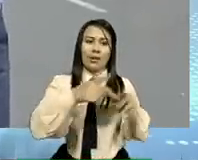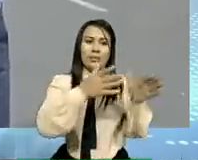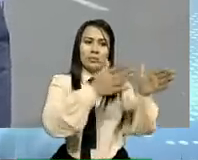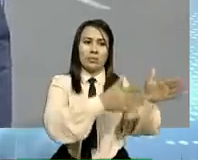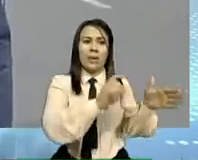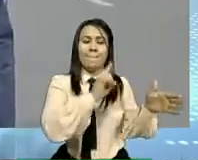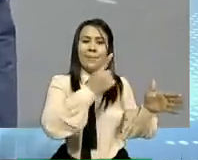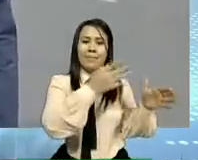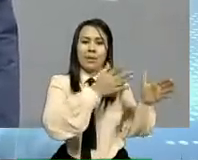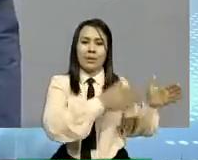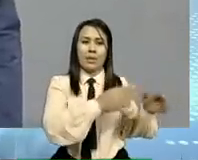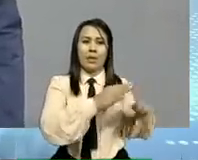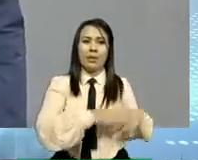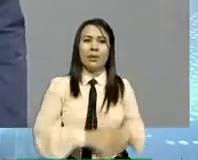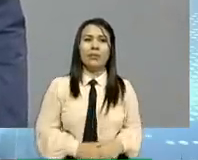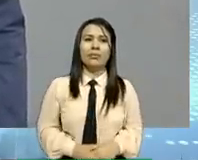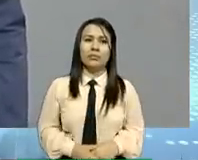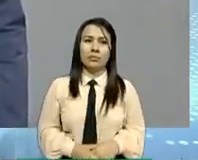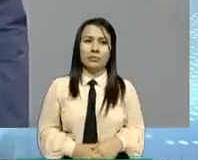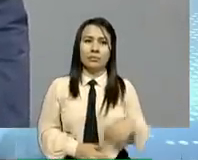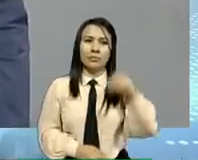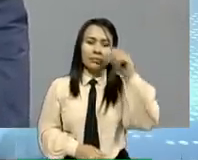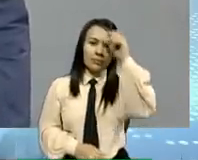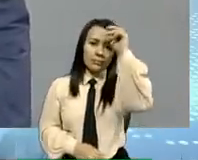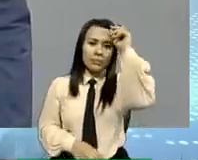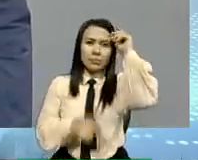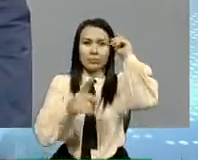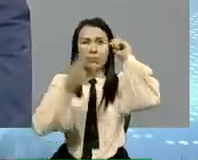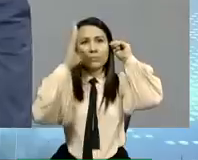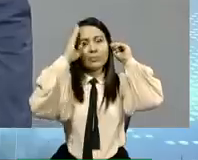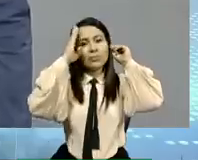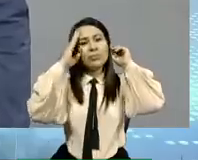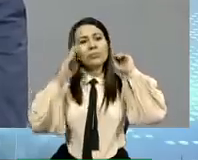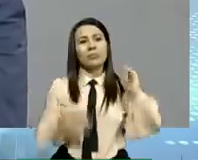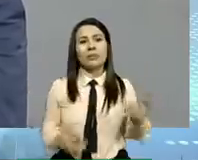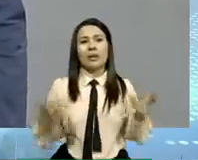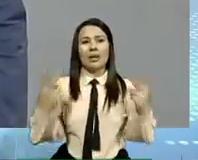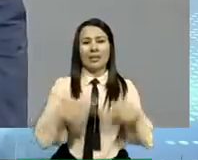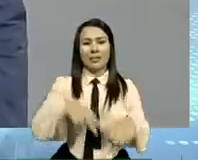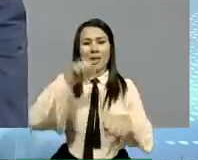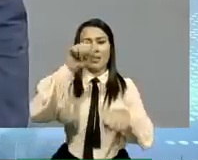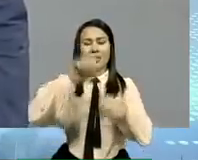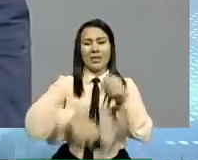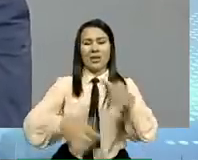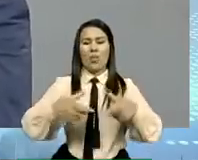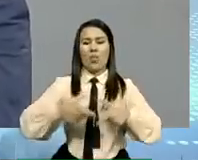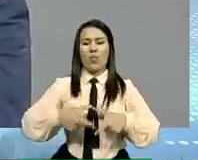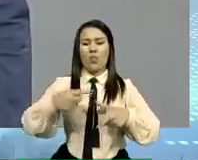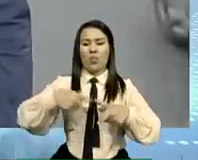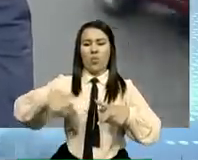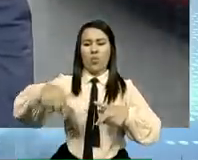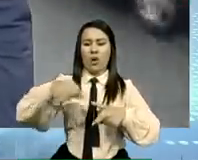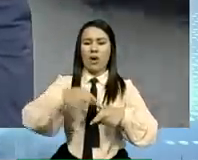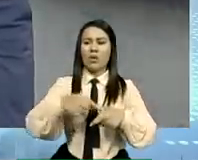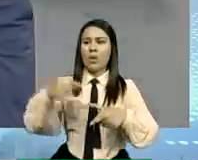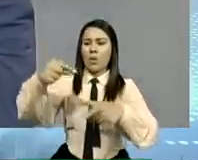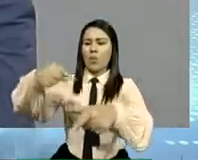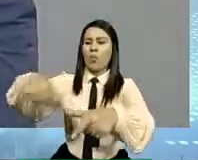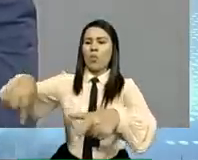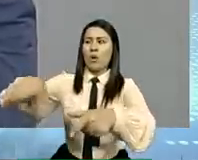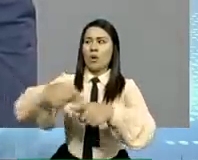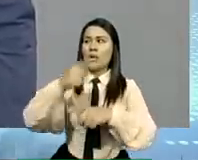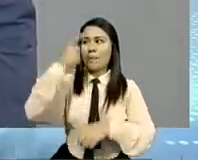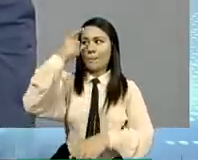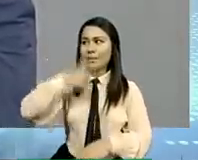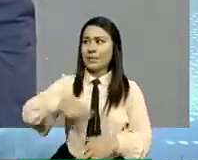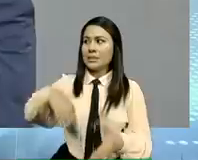en Guayaquil, el que es bajito nomás. Ya todos sabemos cuál es. Ahí está un tremendo hueco, que donde cae en ese hueco,